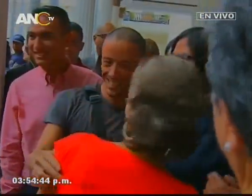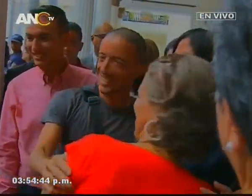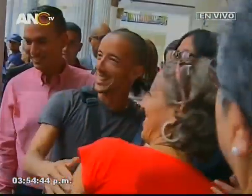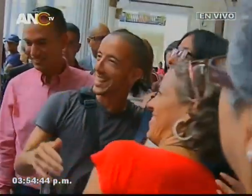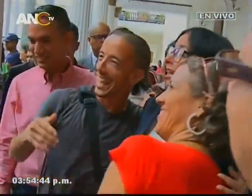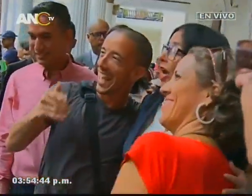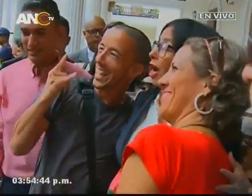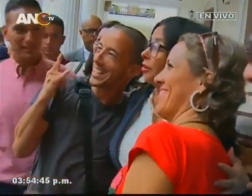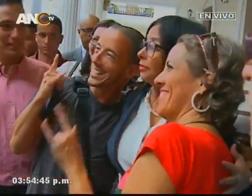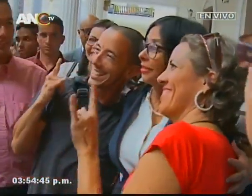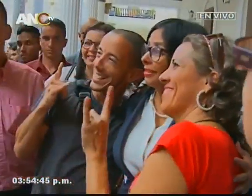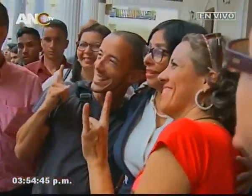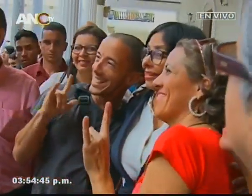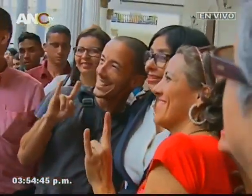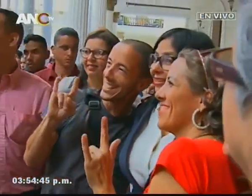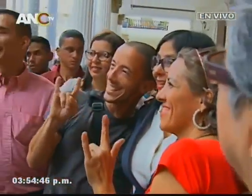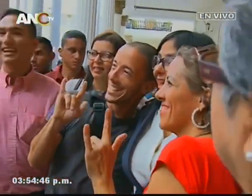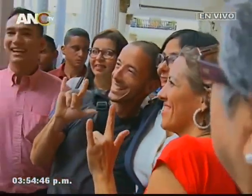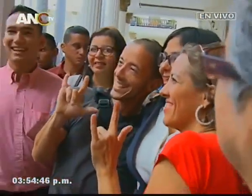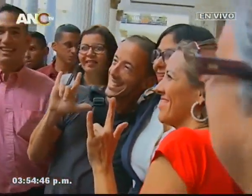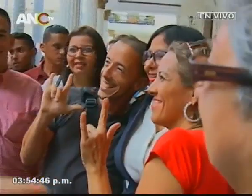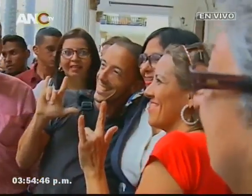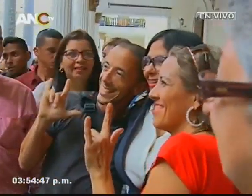incapacidad. Recordemos que